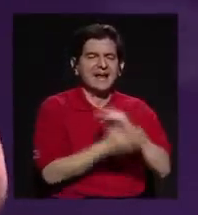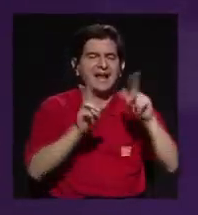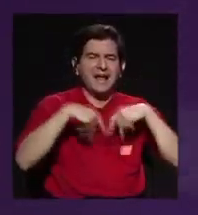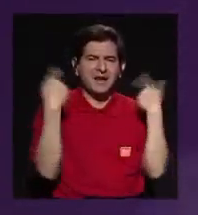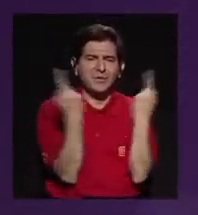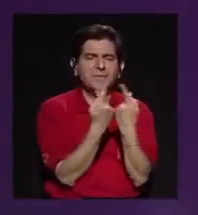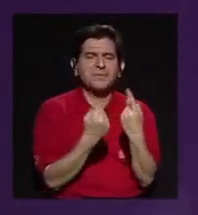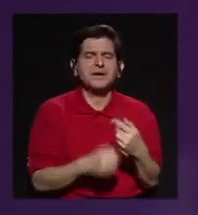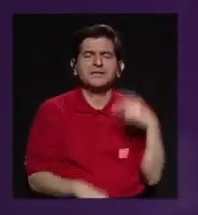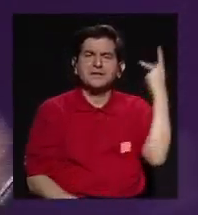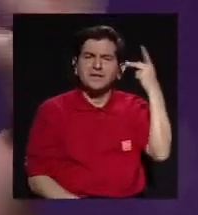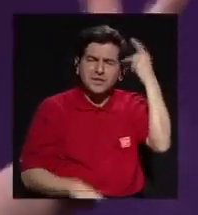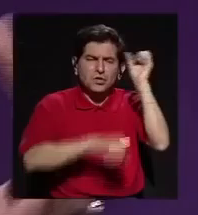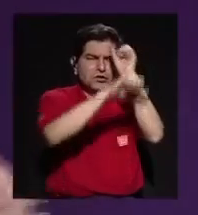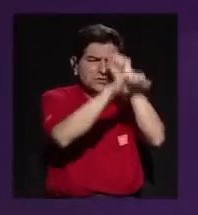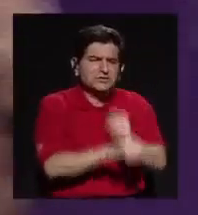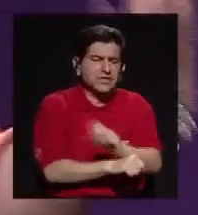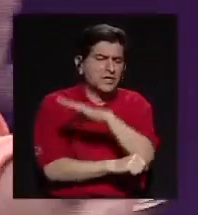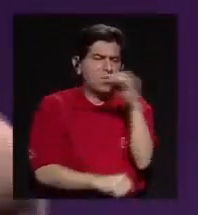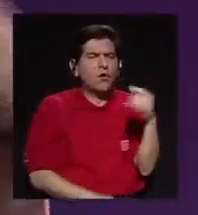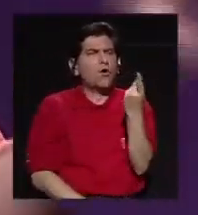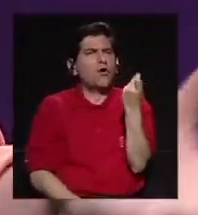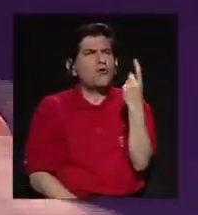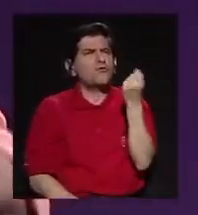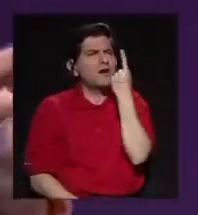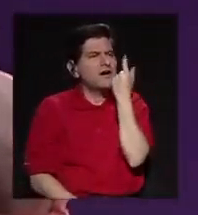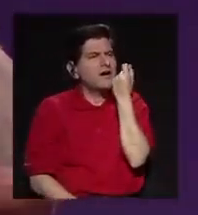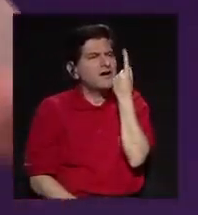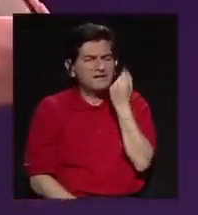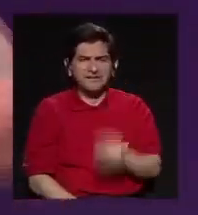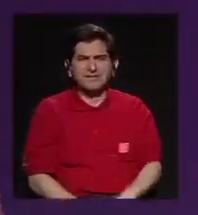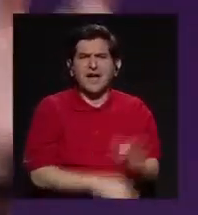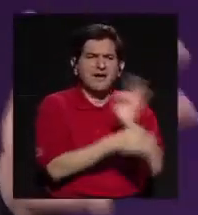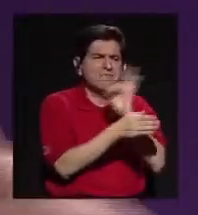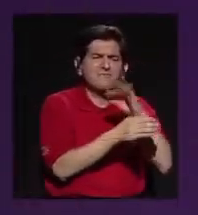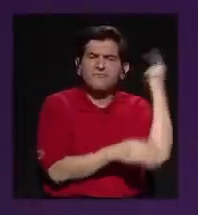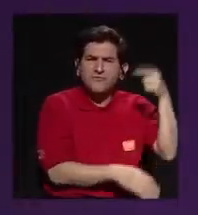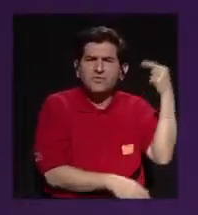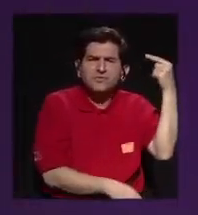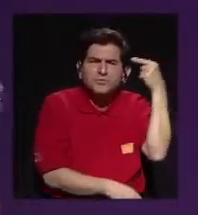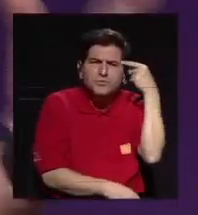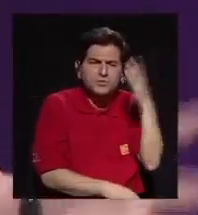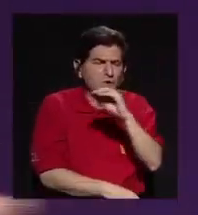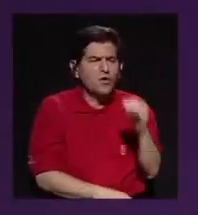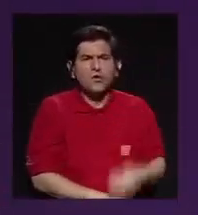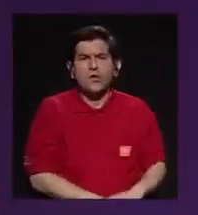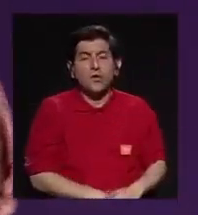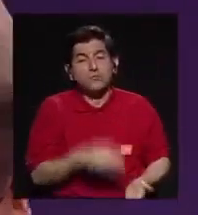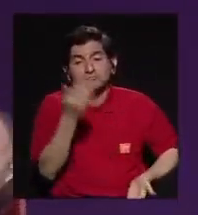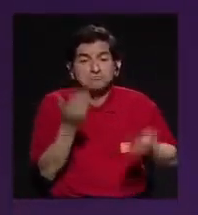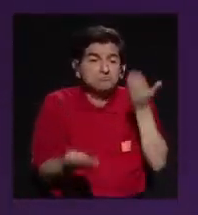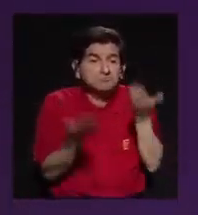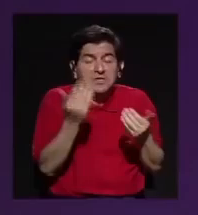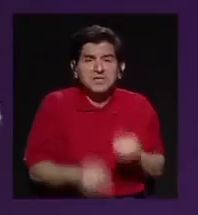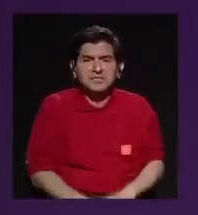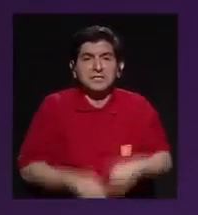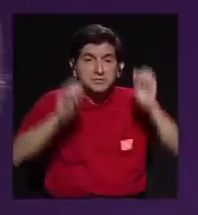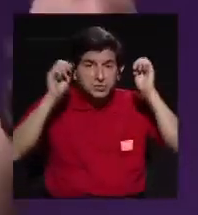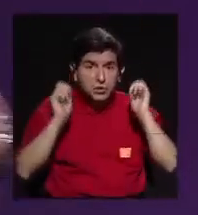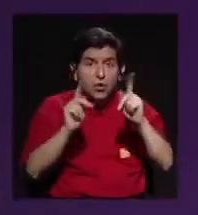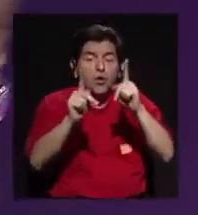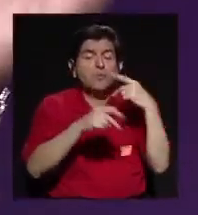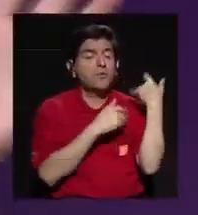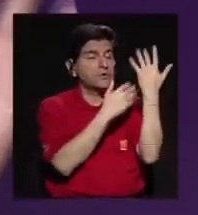políticos tradicionales o de una falta de comprensión de cómo funciona el Estado o del elemento, digamos, de darle la posibilidad